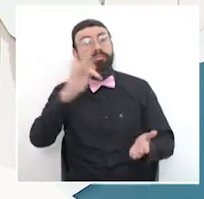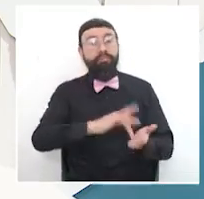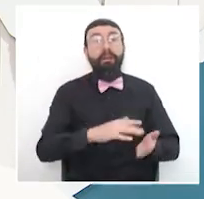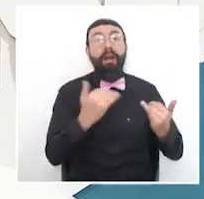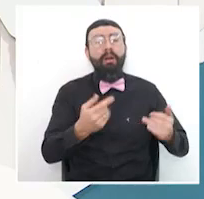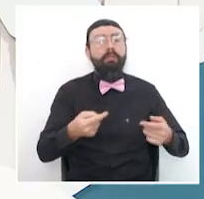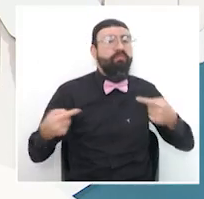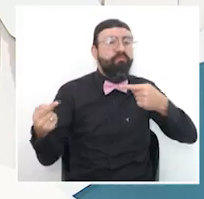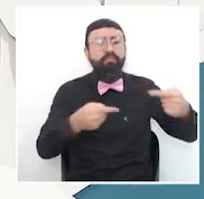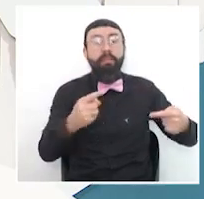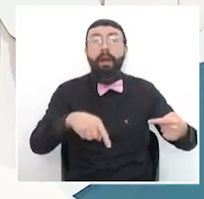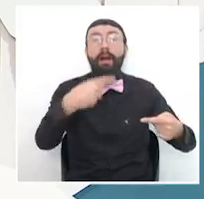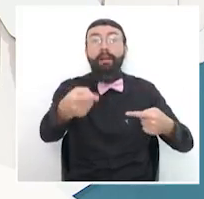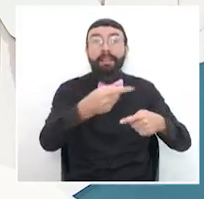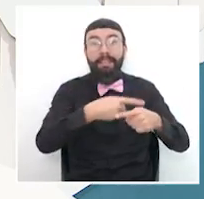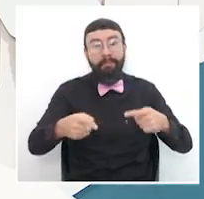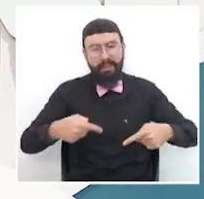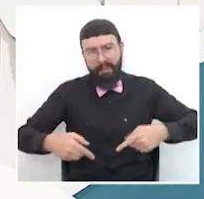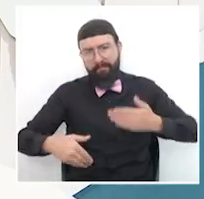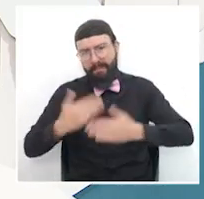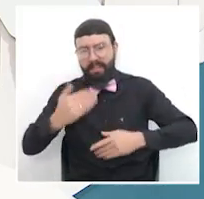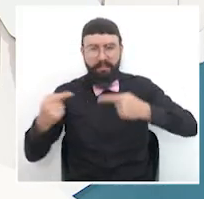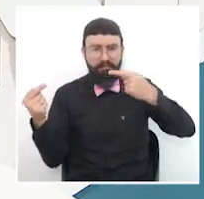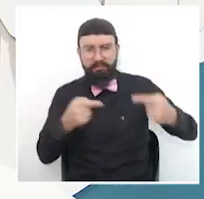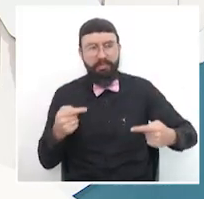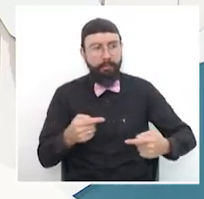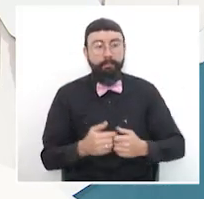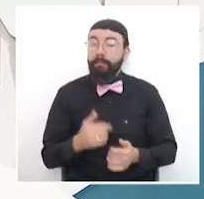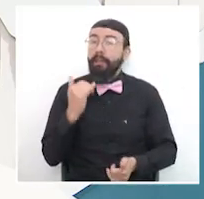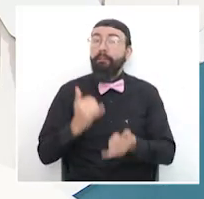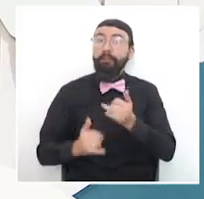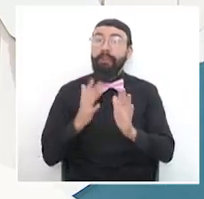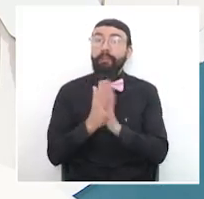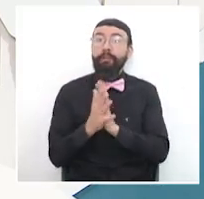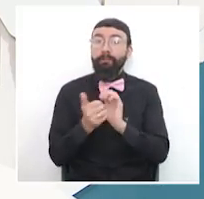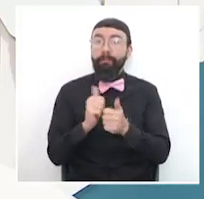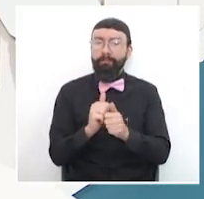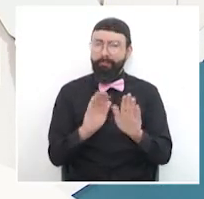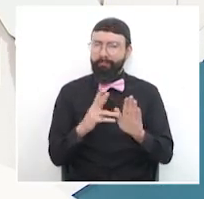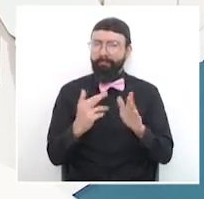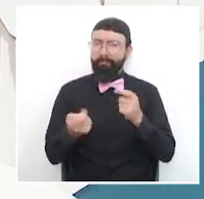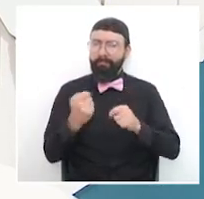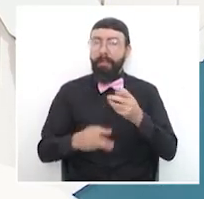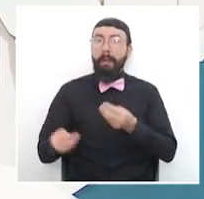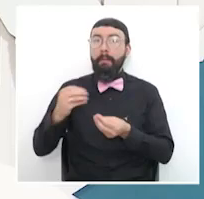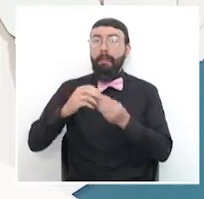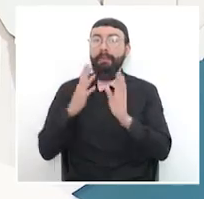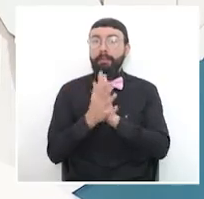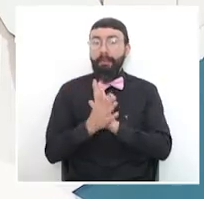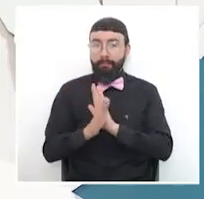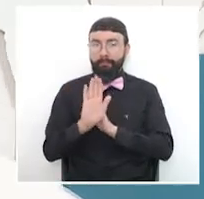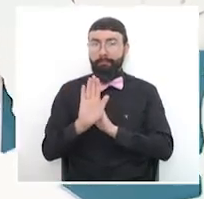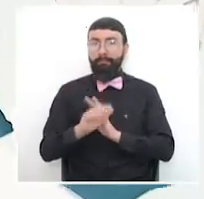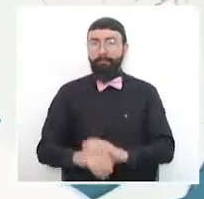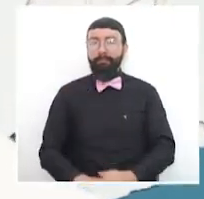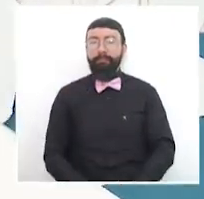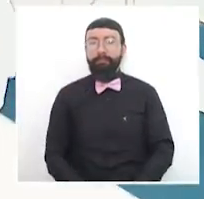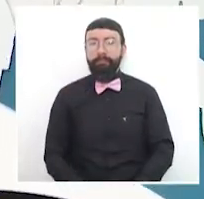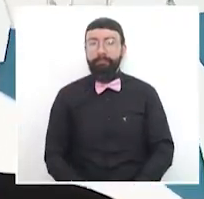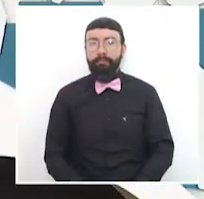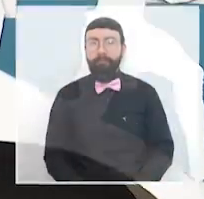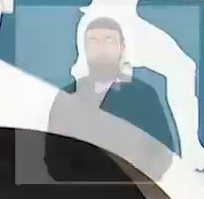la próxima semana. Hasta aquí la información deportiva en Telecafé Noticias. Pausa comercial y ya regresamos con mucho más para todos ustedes.